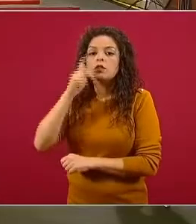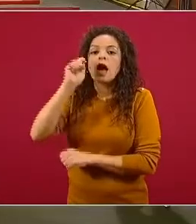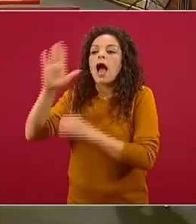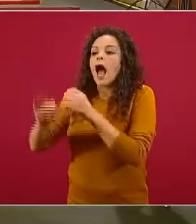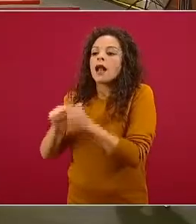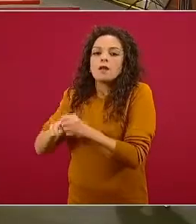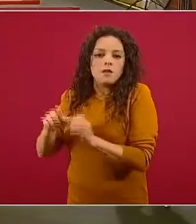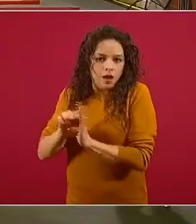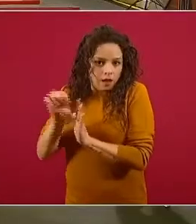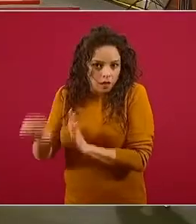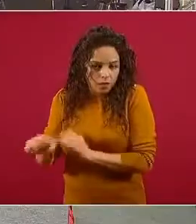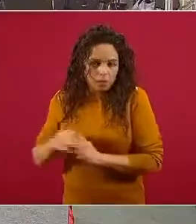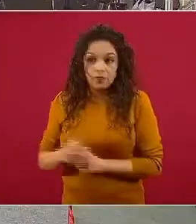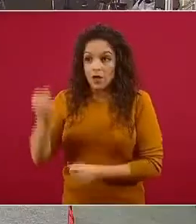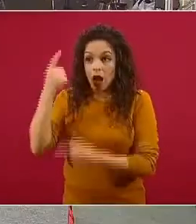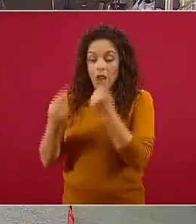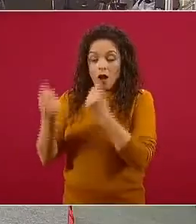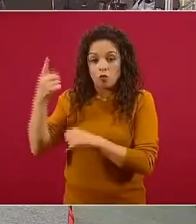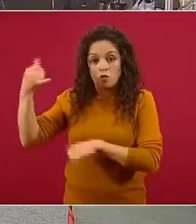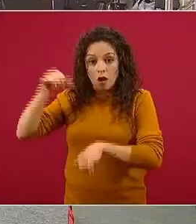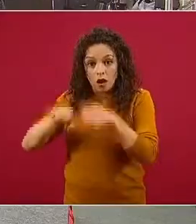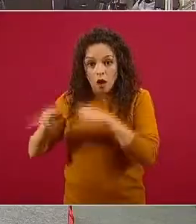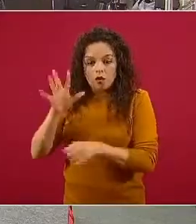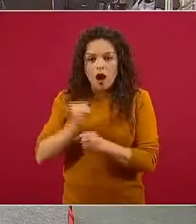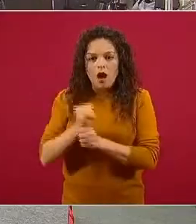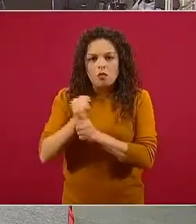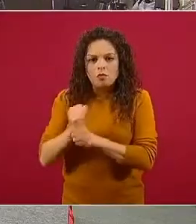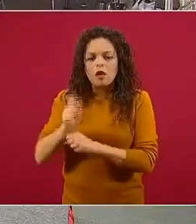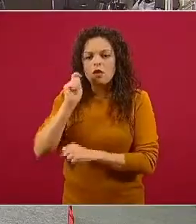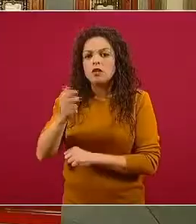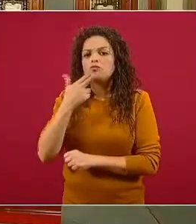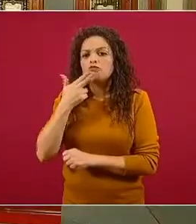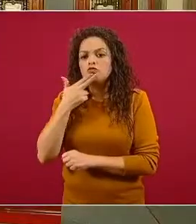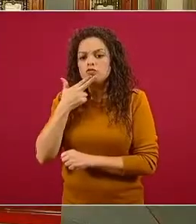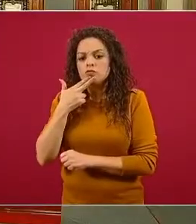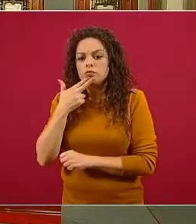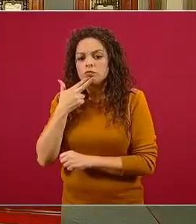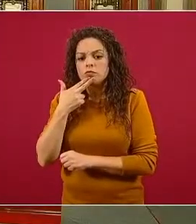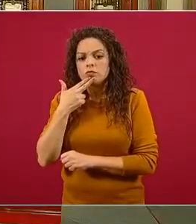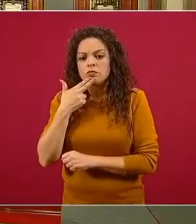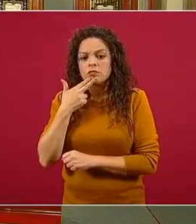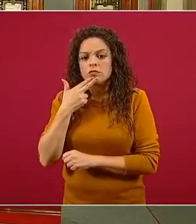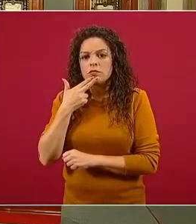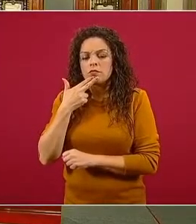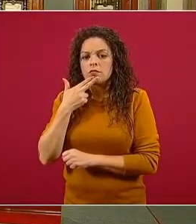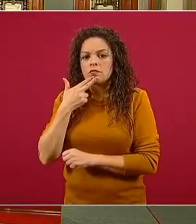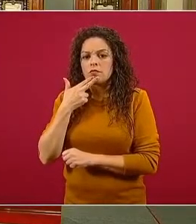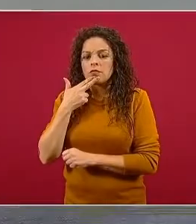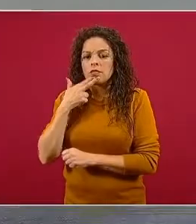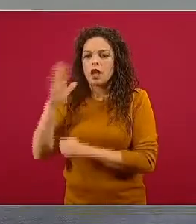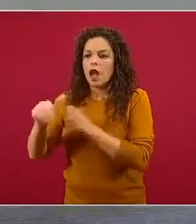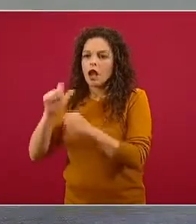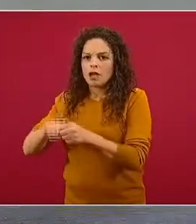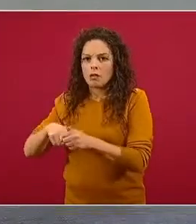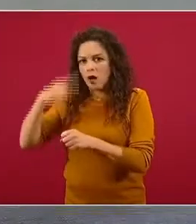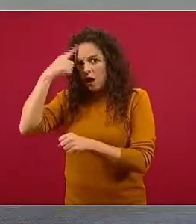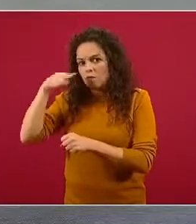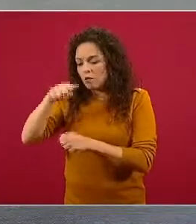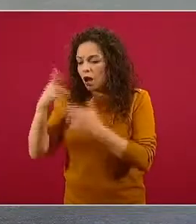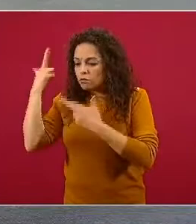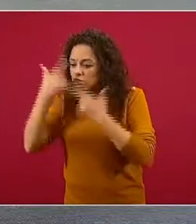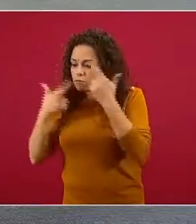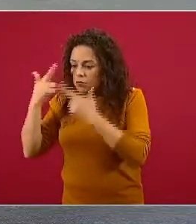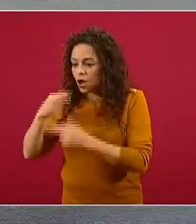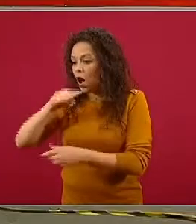ya algunos laboratorios han hecho investigación utilizando especies no humanas, animales de experimentación en